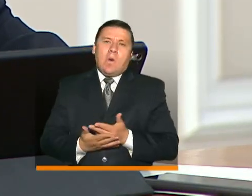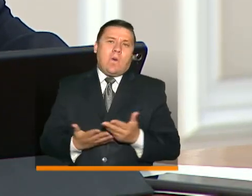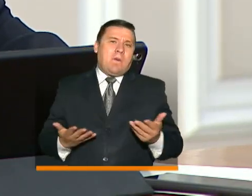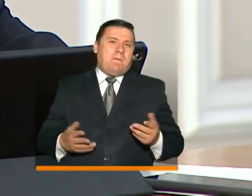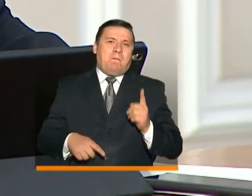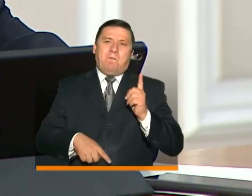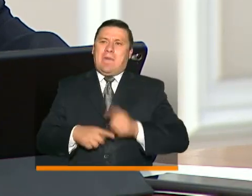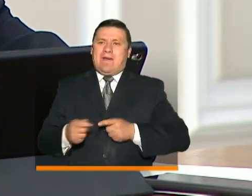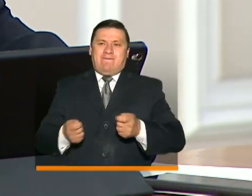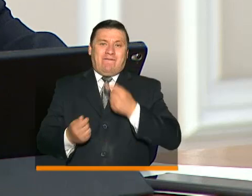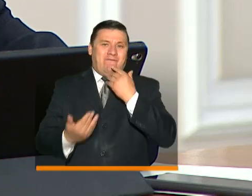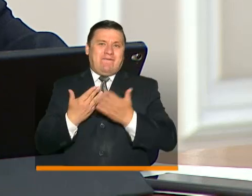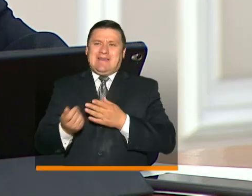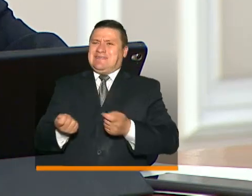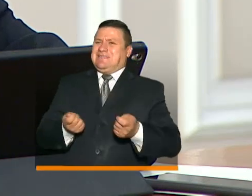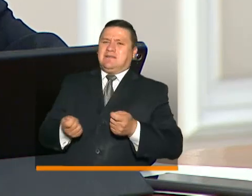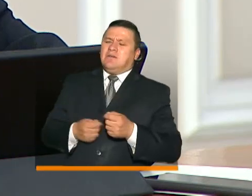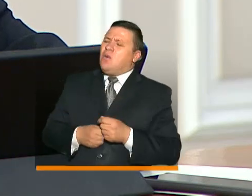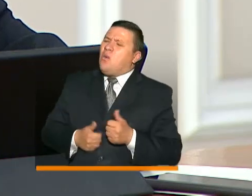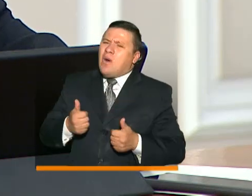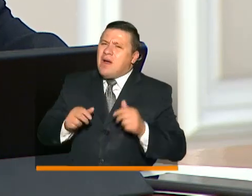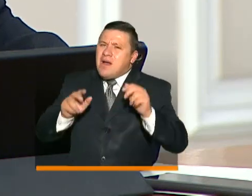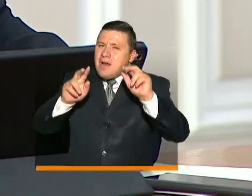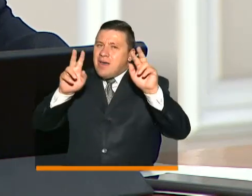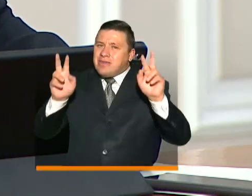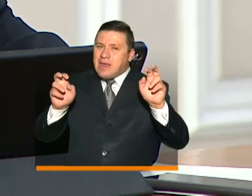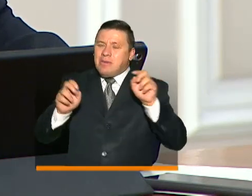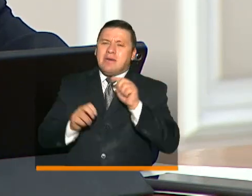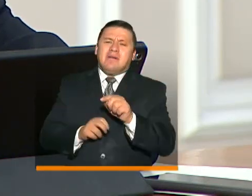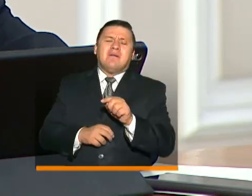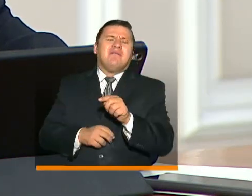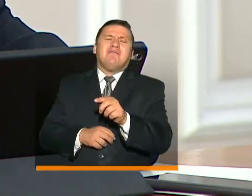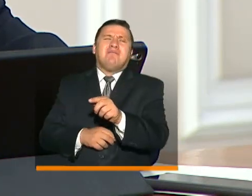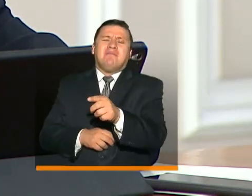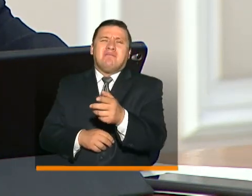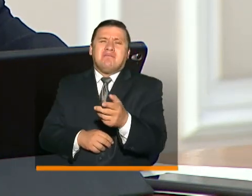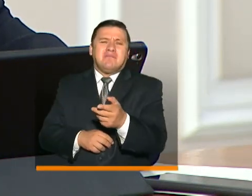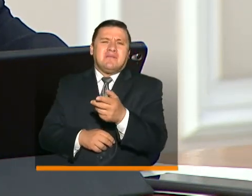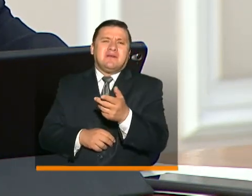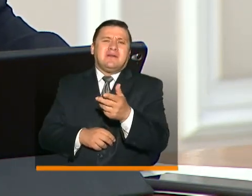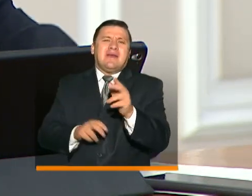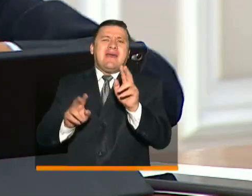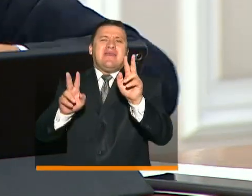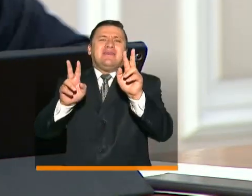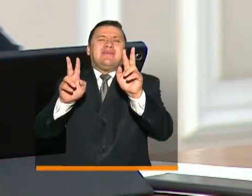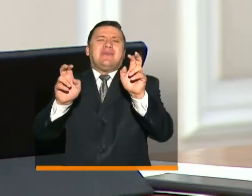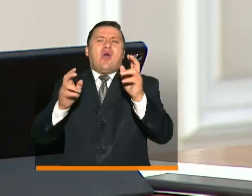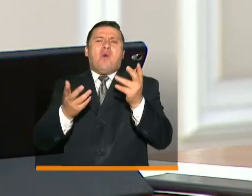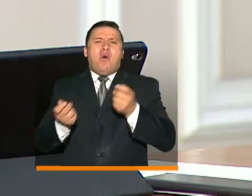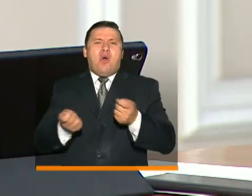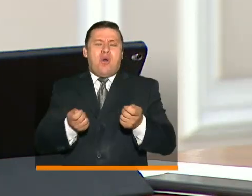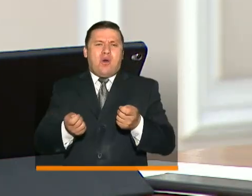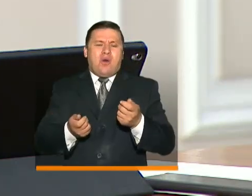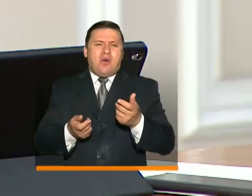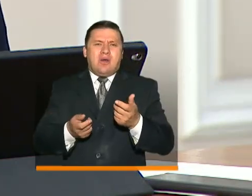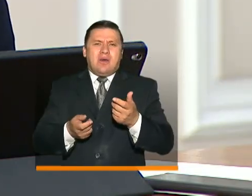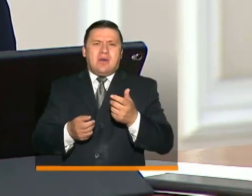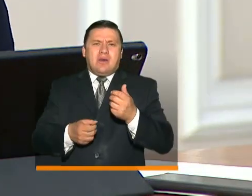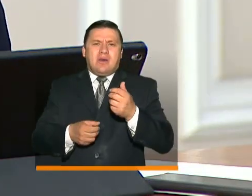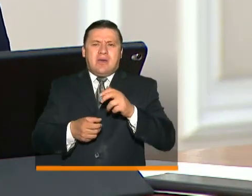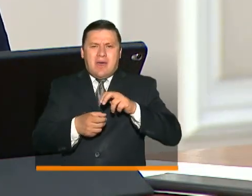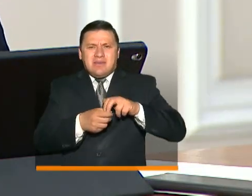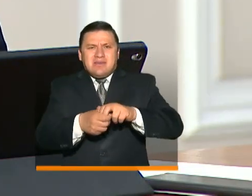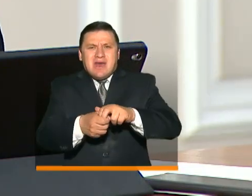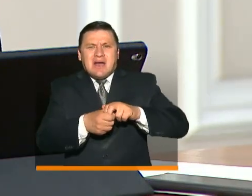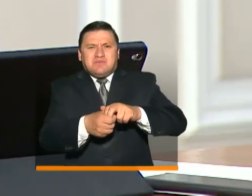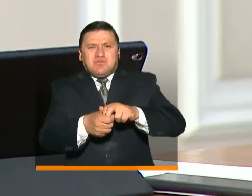se pueden manejar fácilmente. Estamos hablando de todo el tema de cómo manejamos el